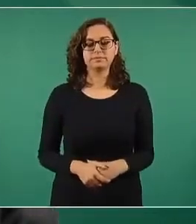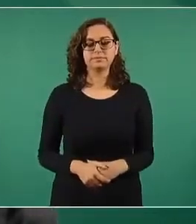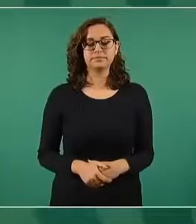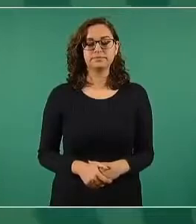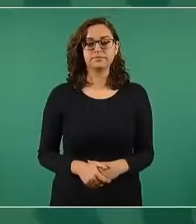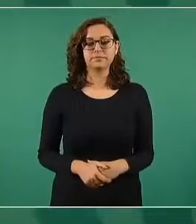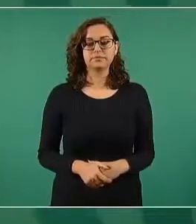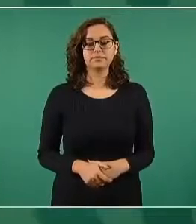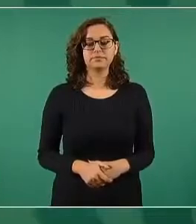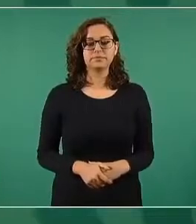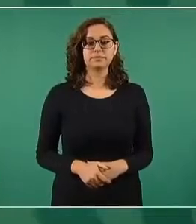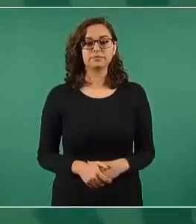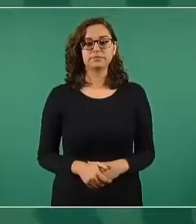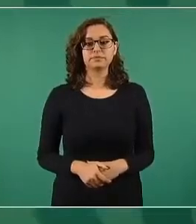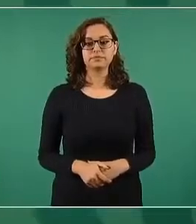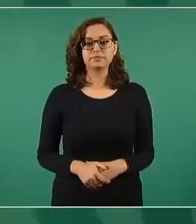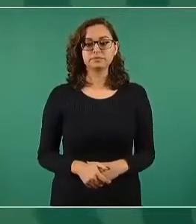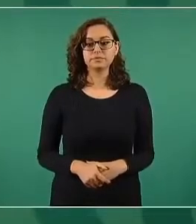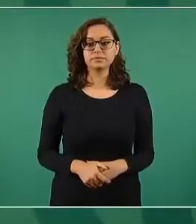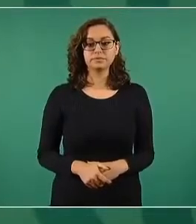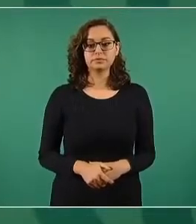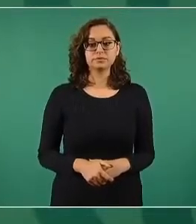Imagínense un presidente